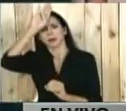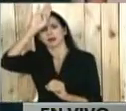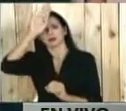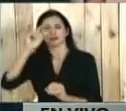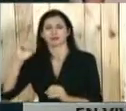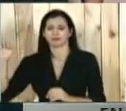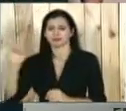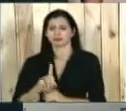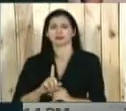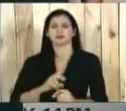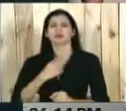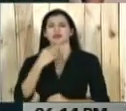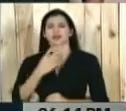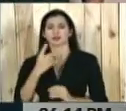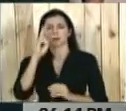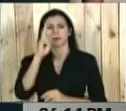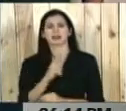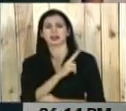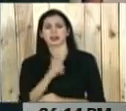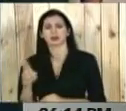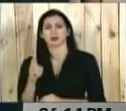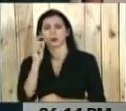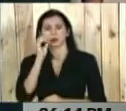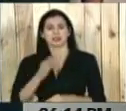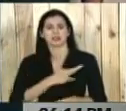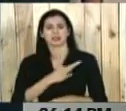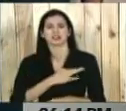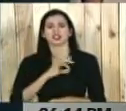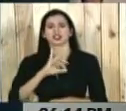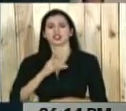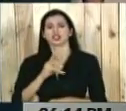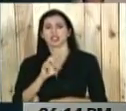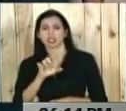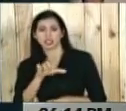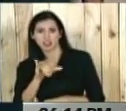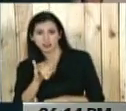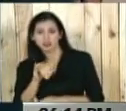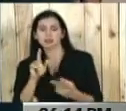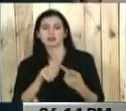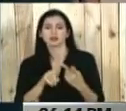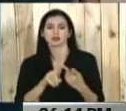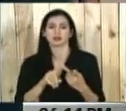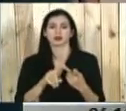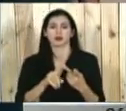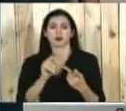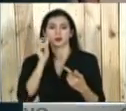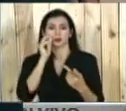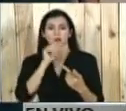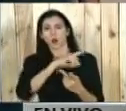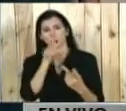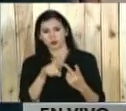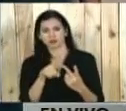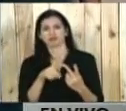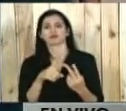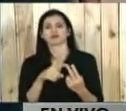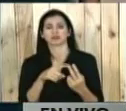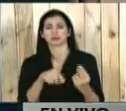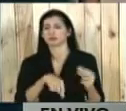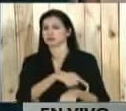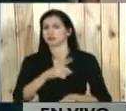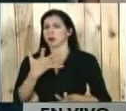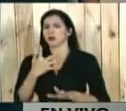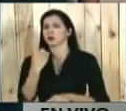Monseñor Chelli, y al nuncio Giordano. Hemos tenido una conversación de algo más de una